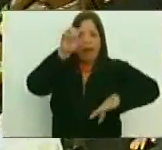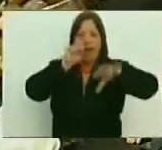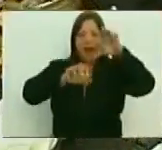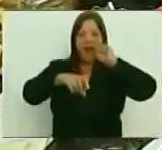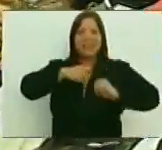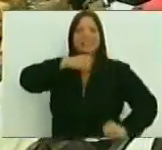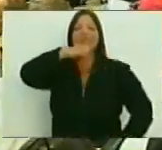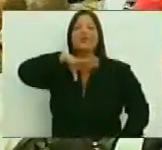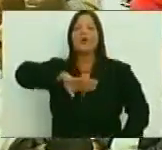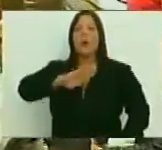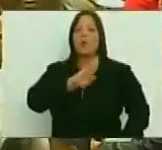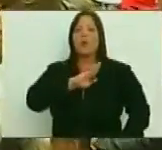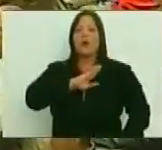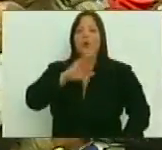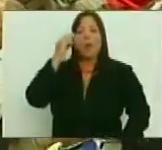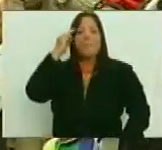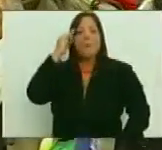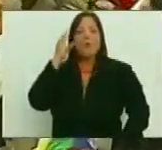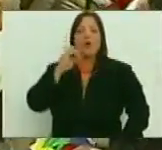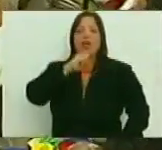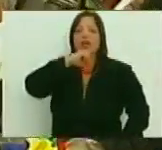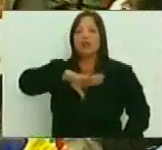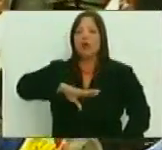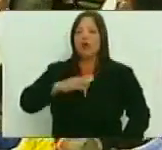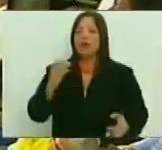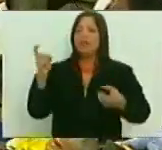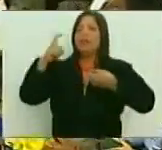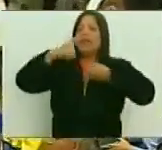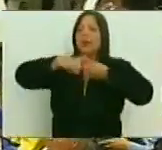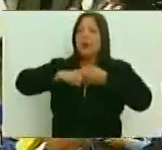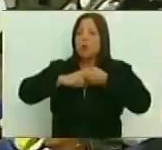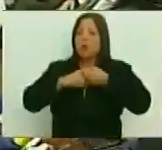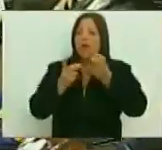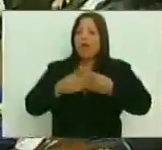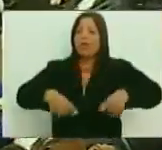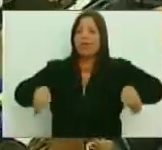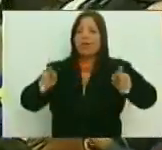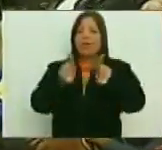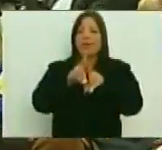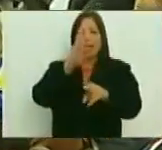historia, a la memoria histórica, a un relato que lo incluya, que lo dignifique.